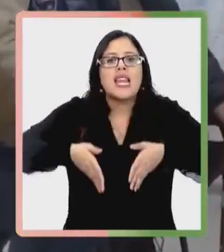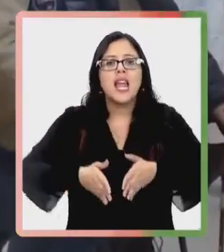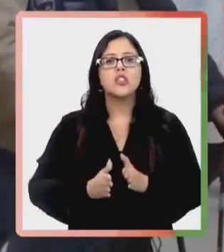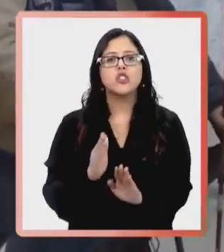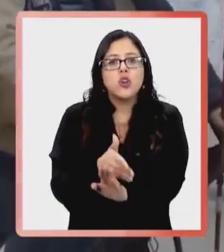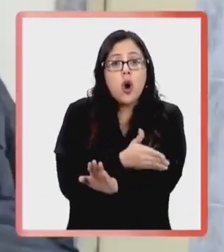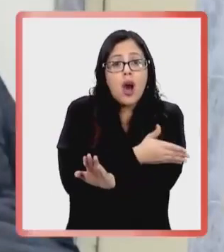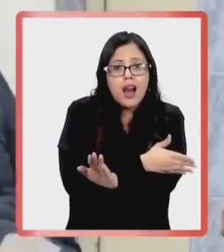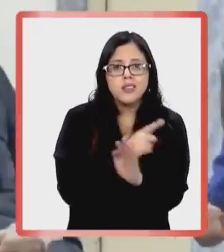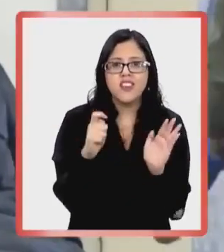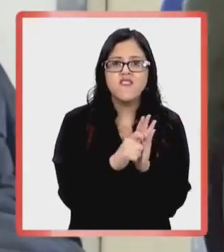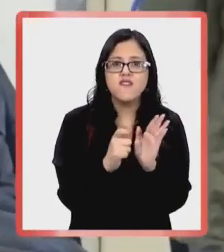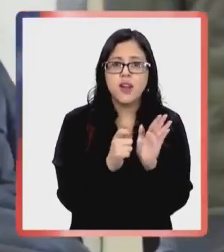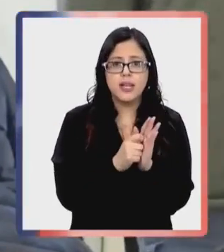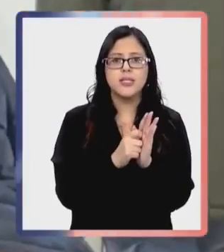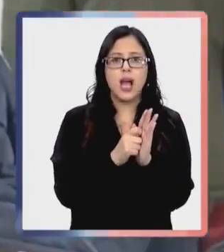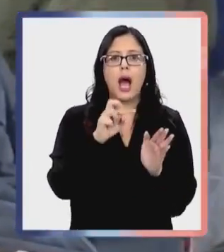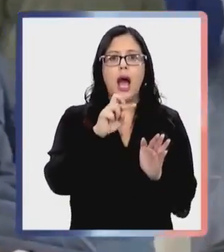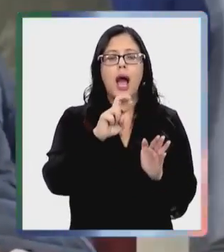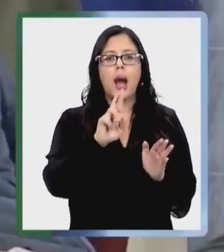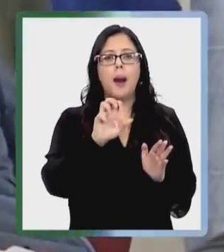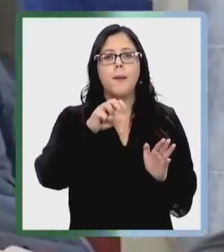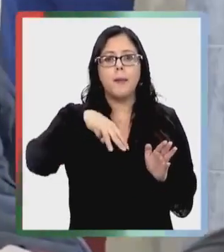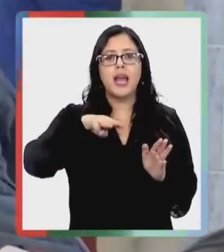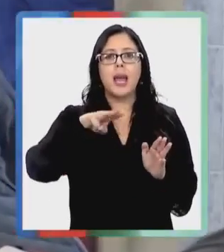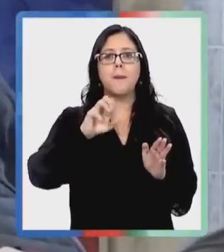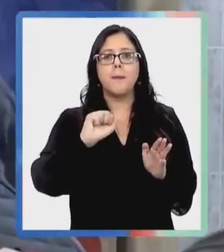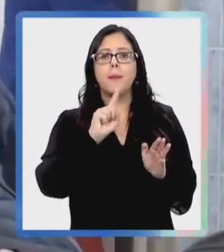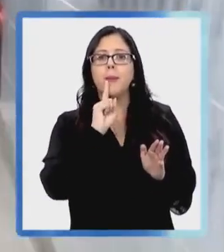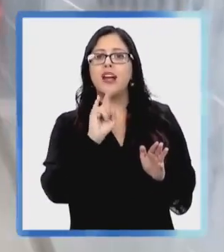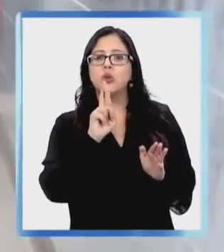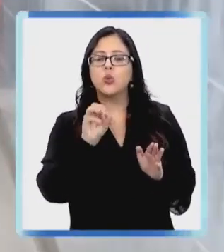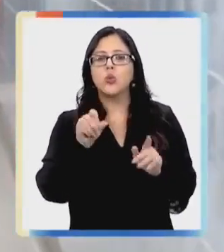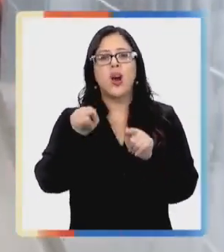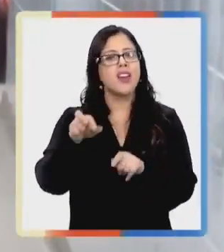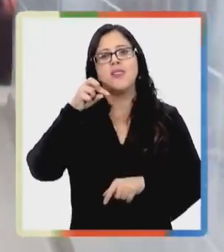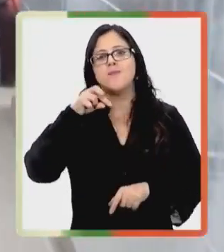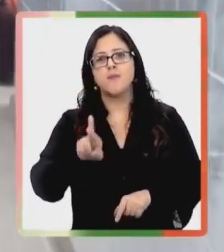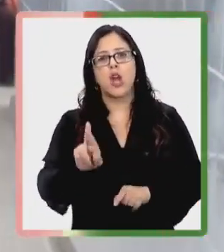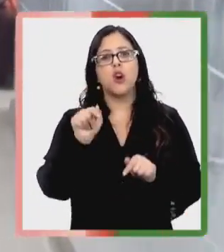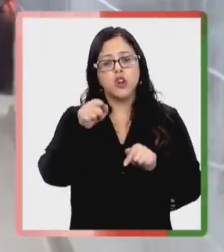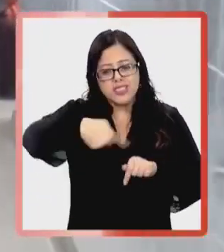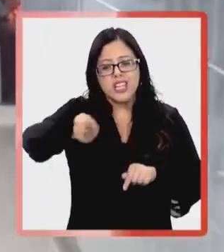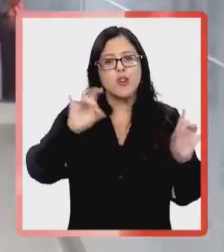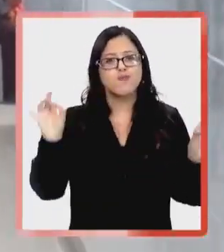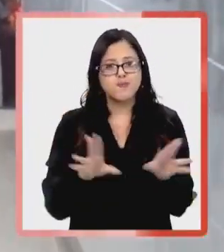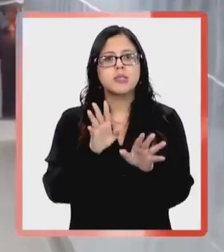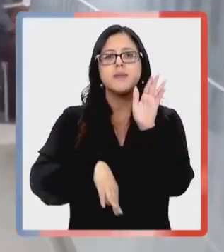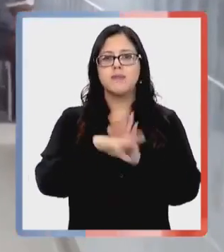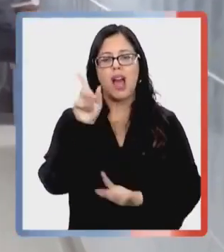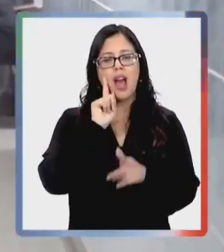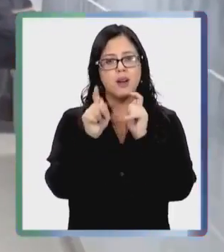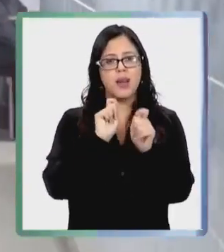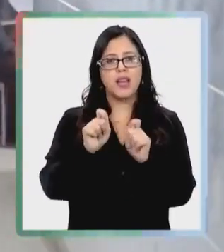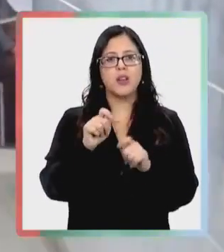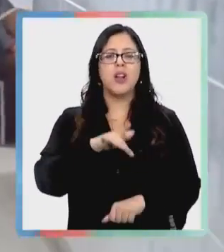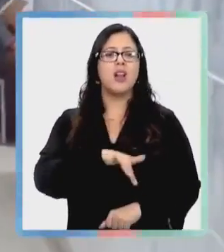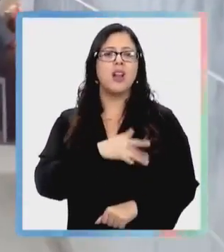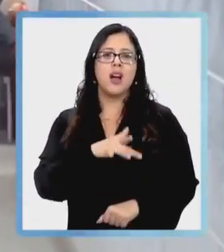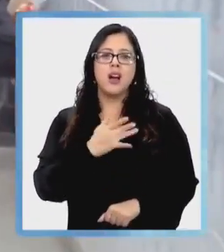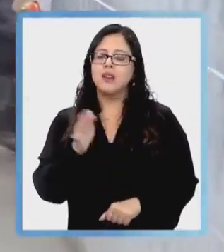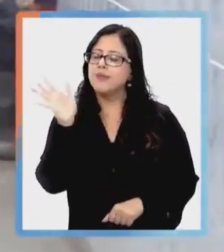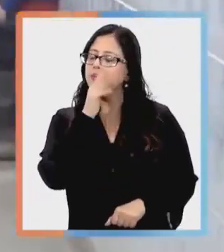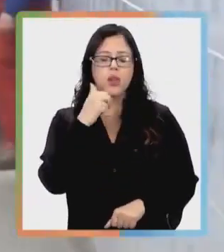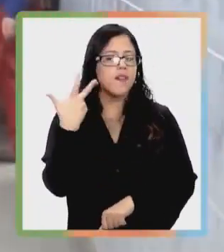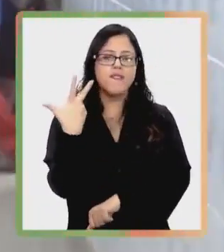tres condiciones agravan la evolución del cuadro y son esos los niños que tienen más peligro. Desafortunadamente